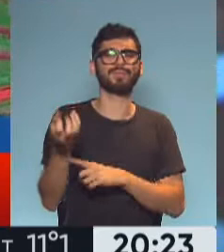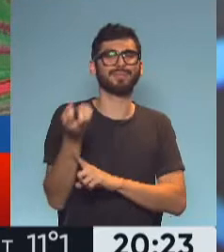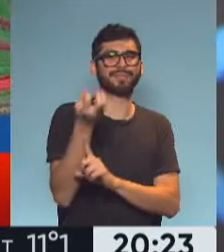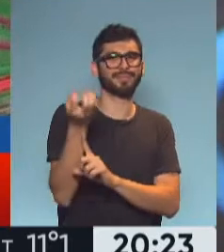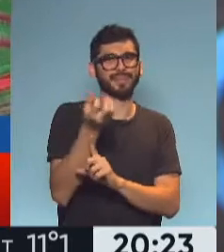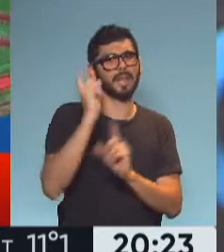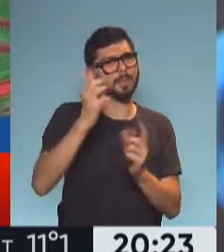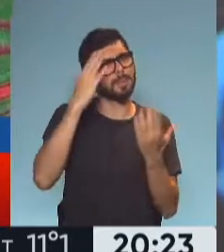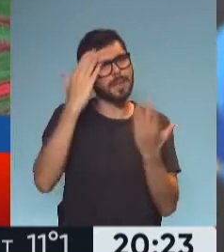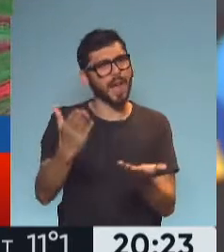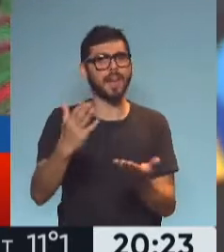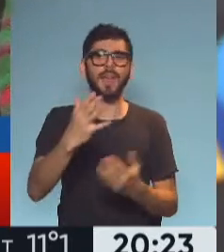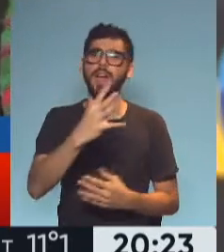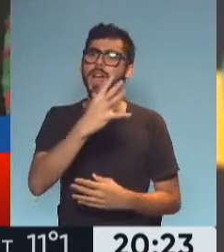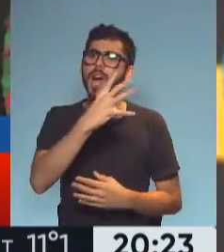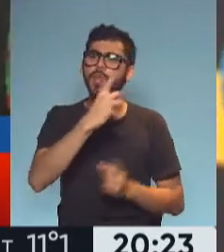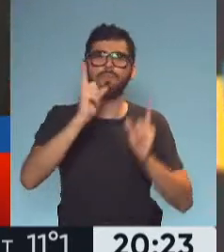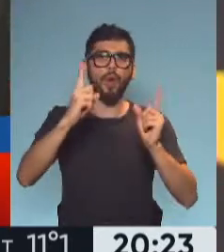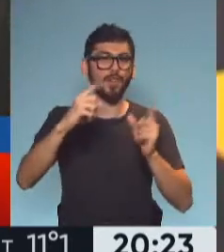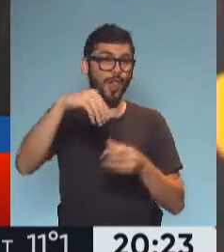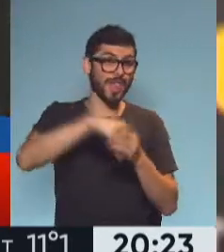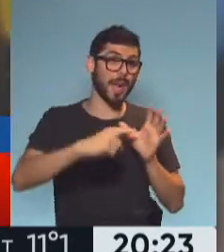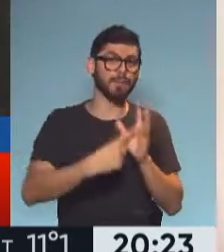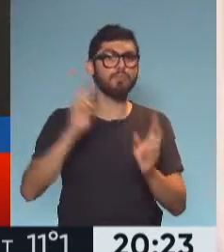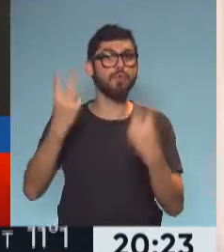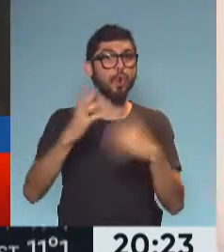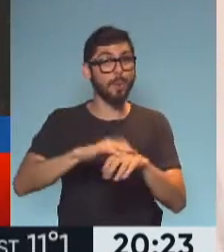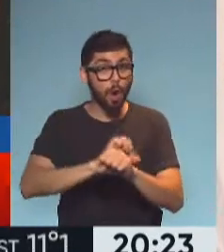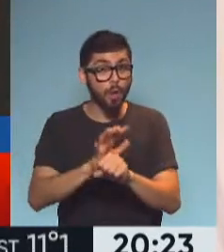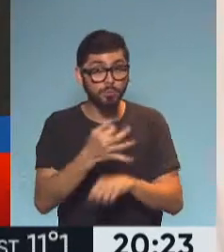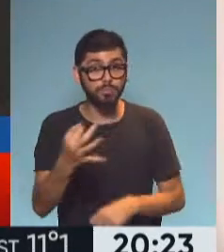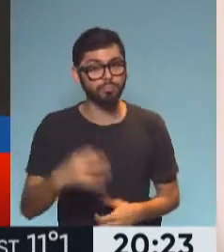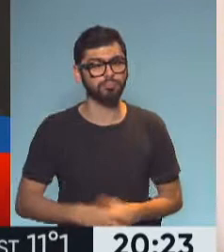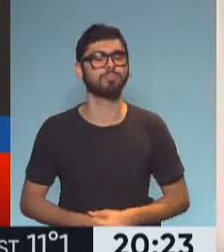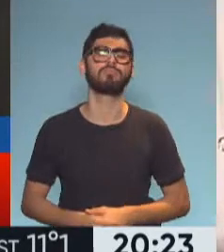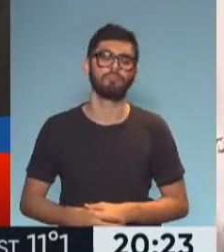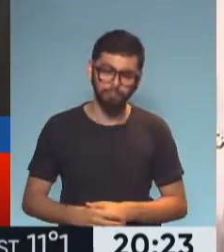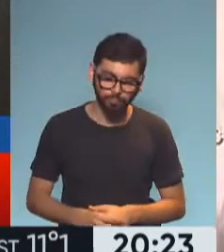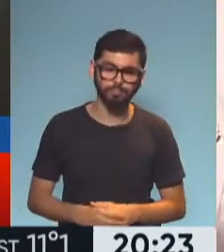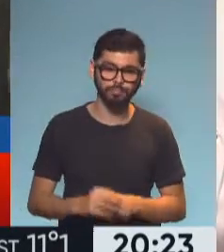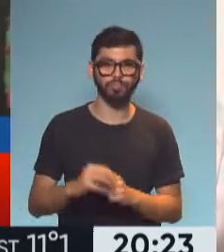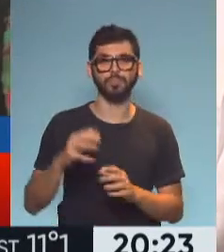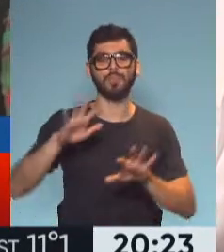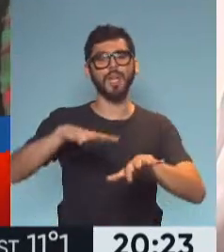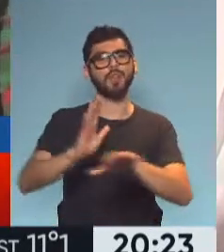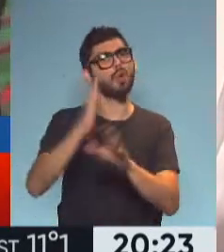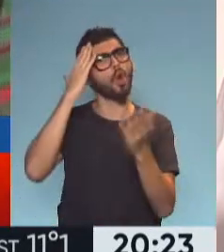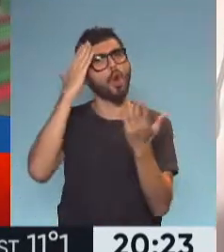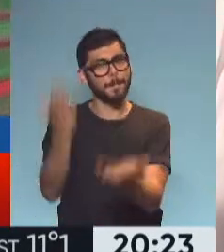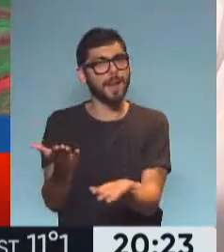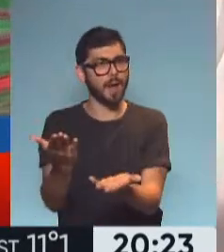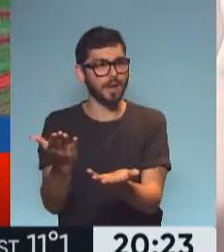los 14 docentes de la ciudad de Buenos Aires que fallecieron por COVID. Sí, es una marcha de homenaje. Cada